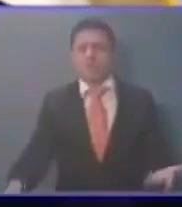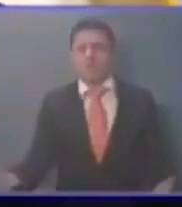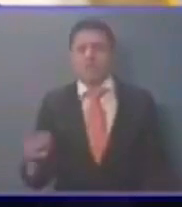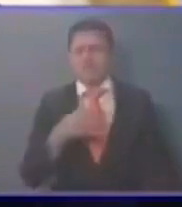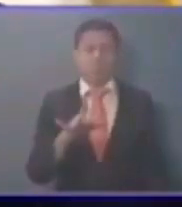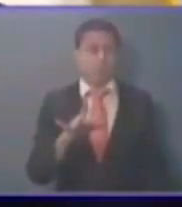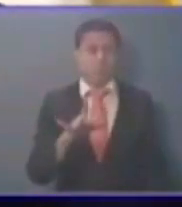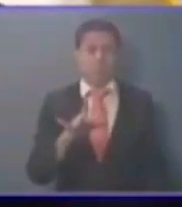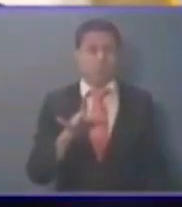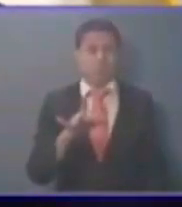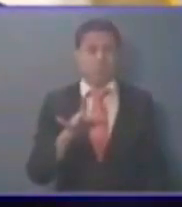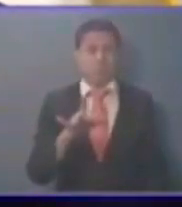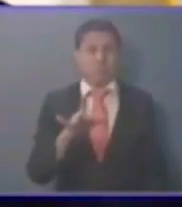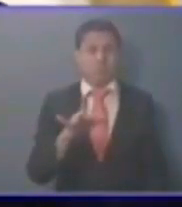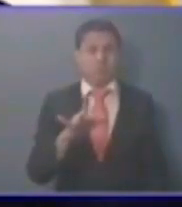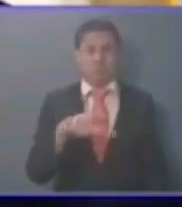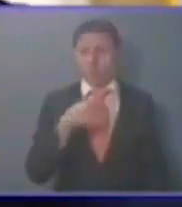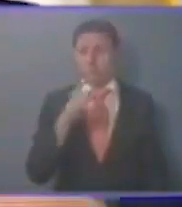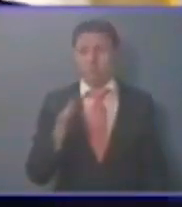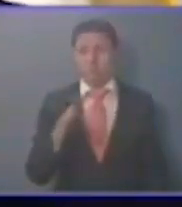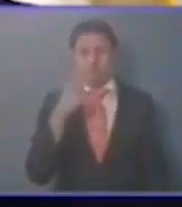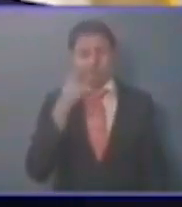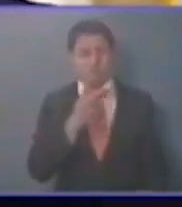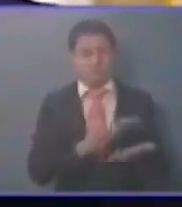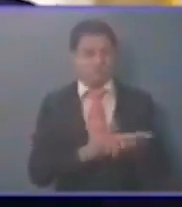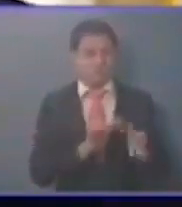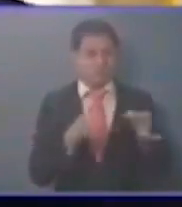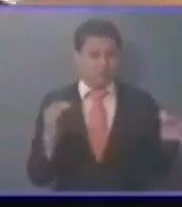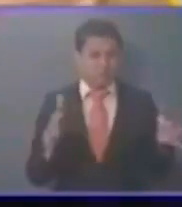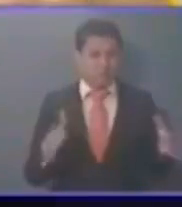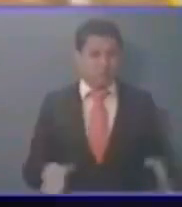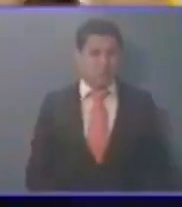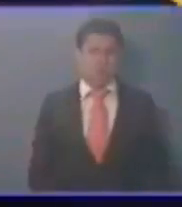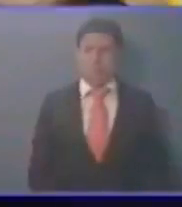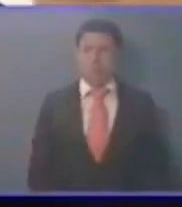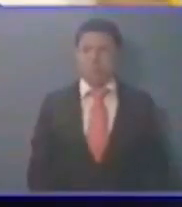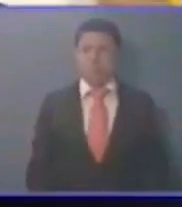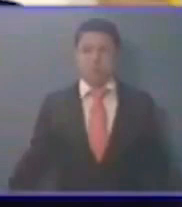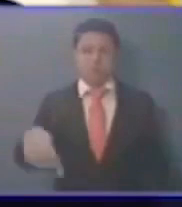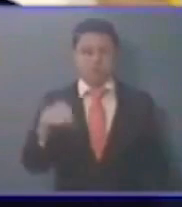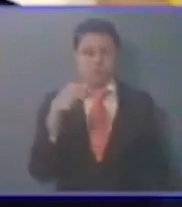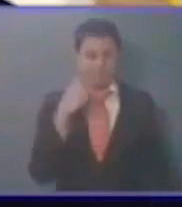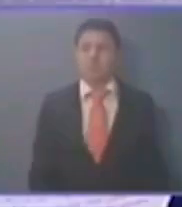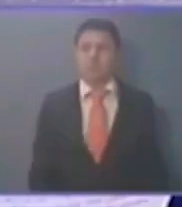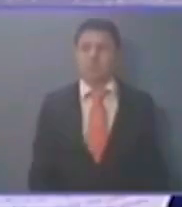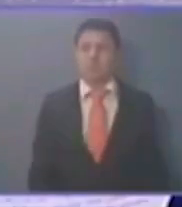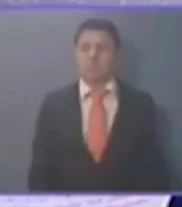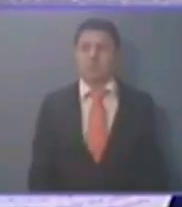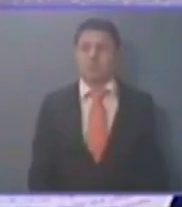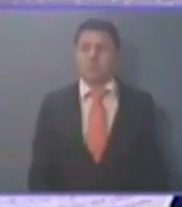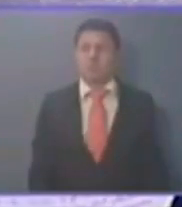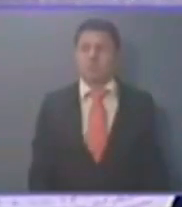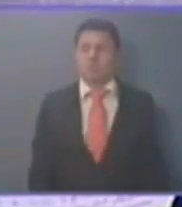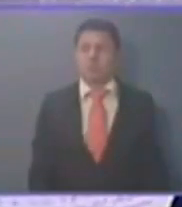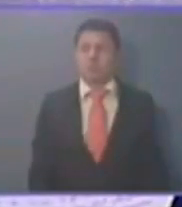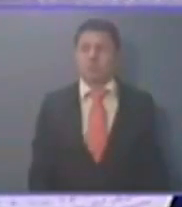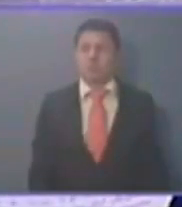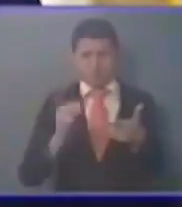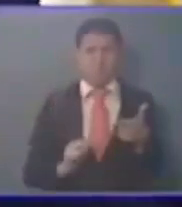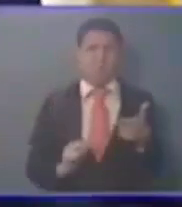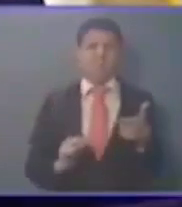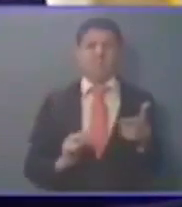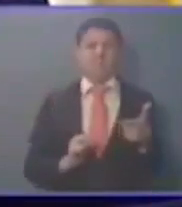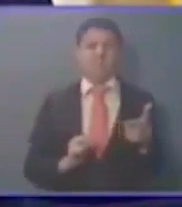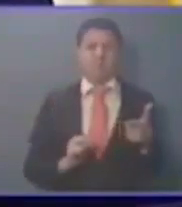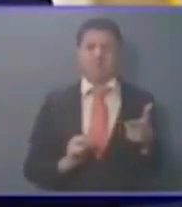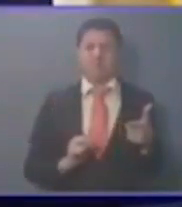vasca. Me da vasca que lo hayan hecho. Voy a leer mi propuesta. Que la han suprimido.